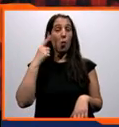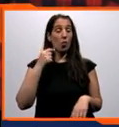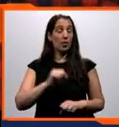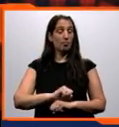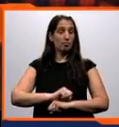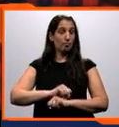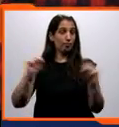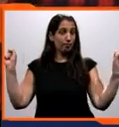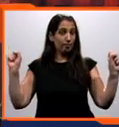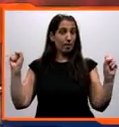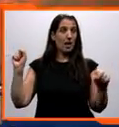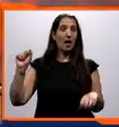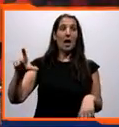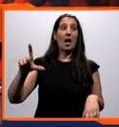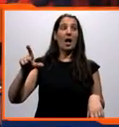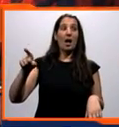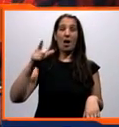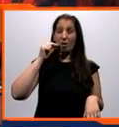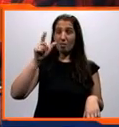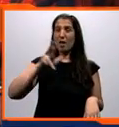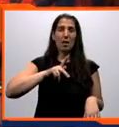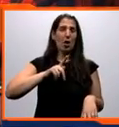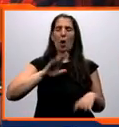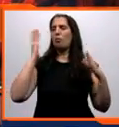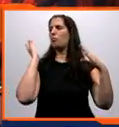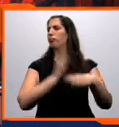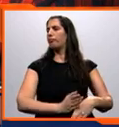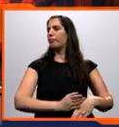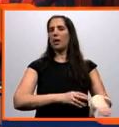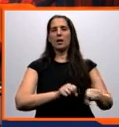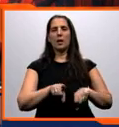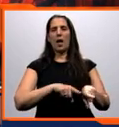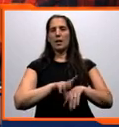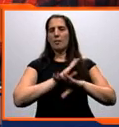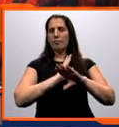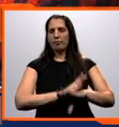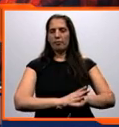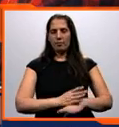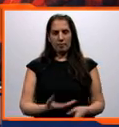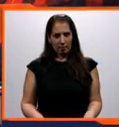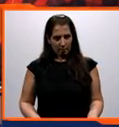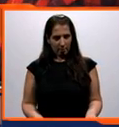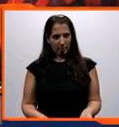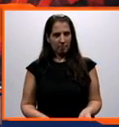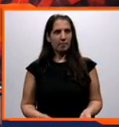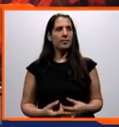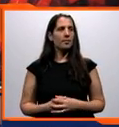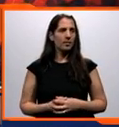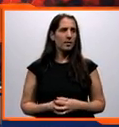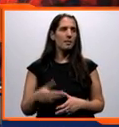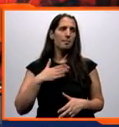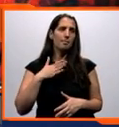Nicki lauda dijo no corro más conducir est esta institución es proteger de alguna